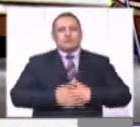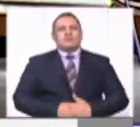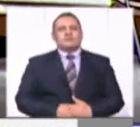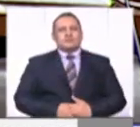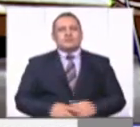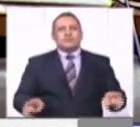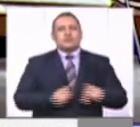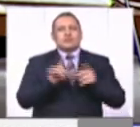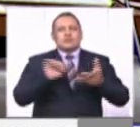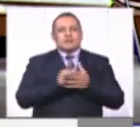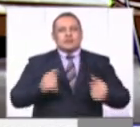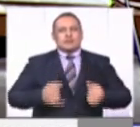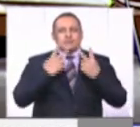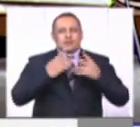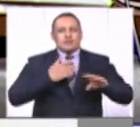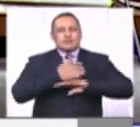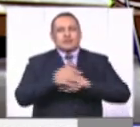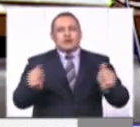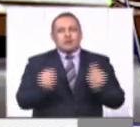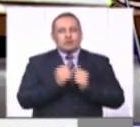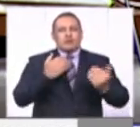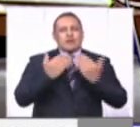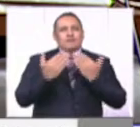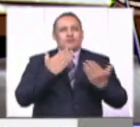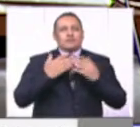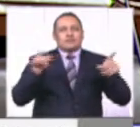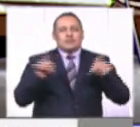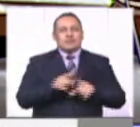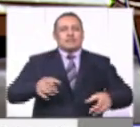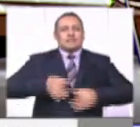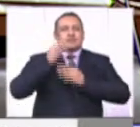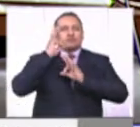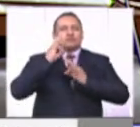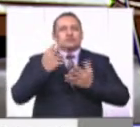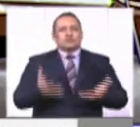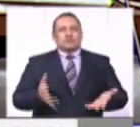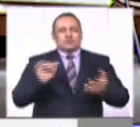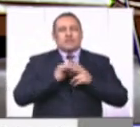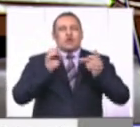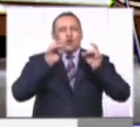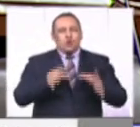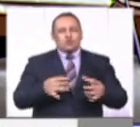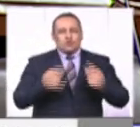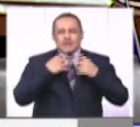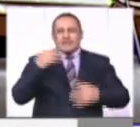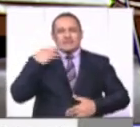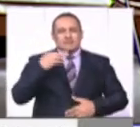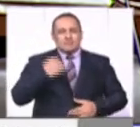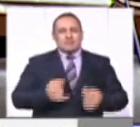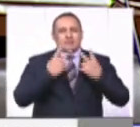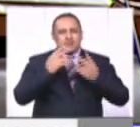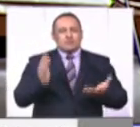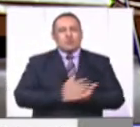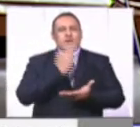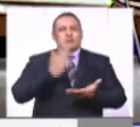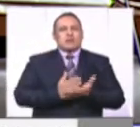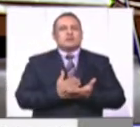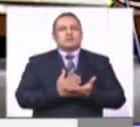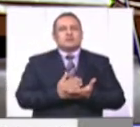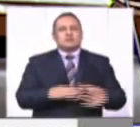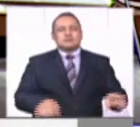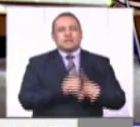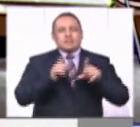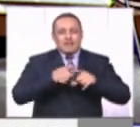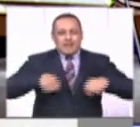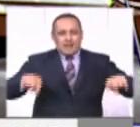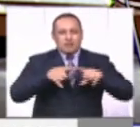porque era obvio que iba a pasar eso por la forma y el discurso de odio que generaba Aníbal Torres Vázquez ellos son